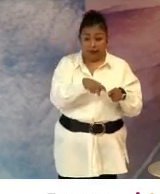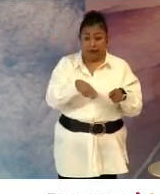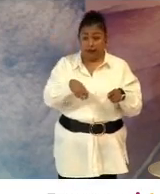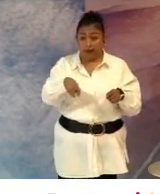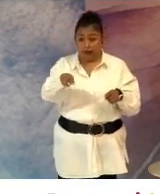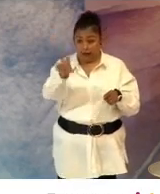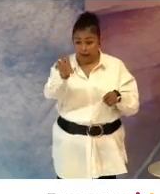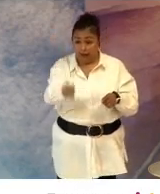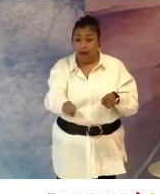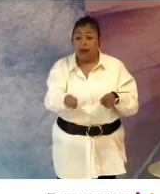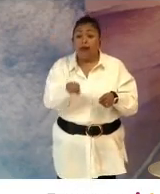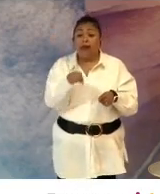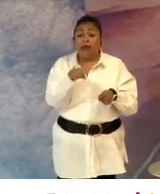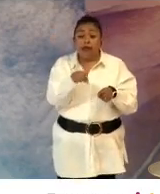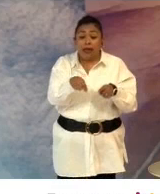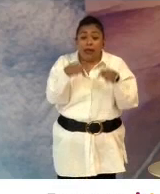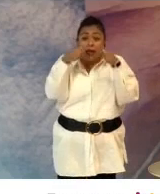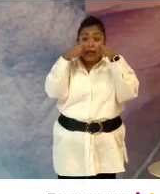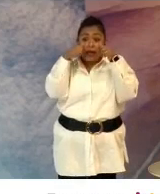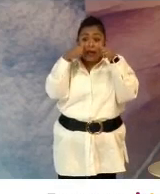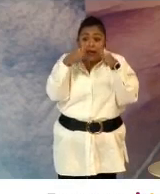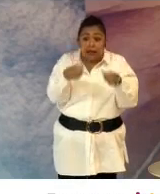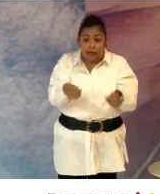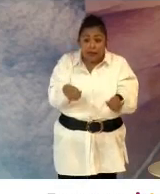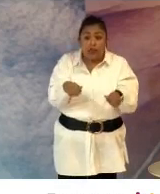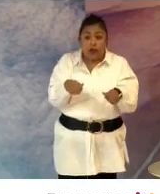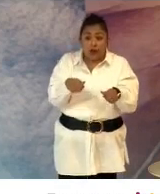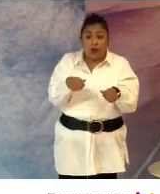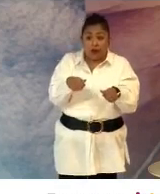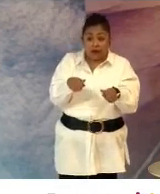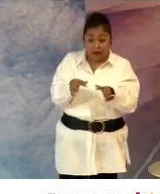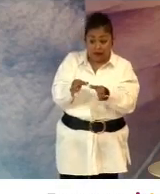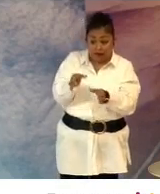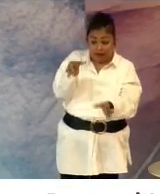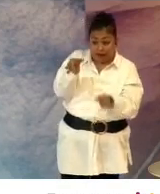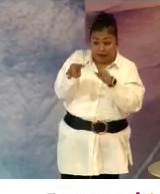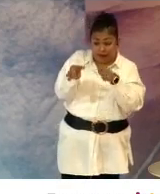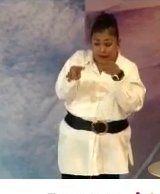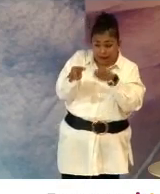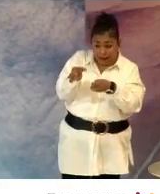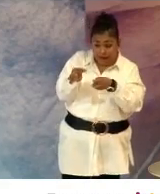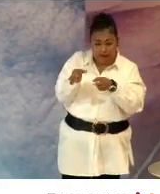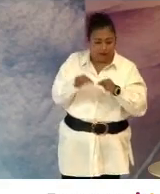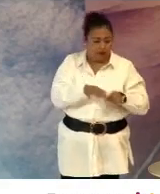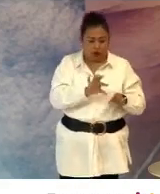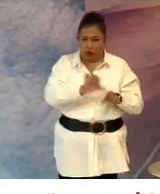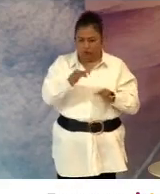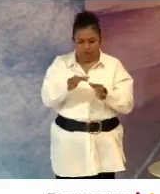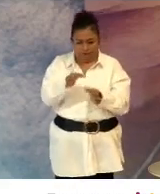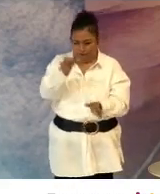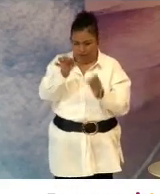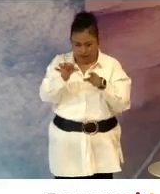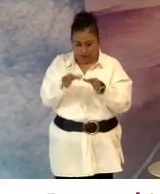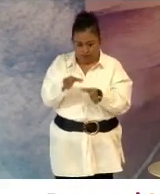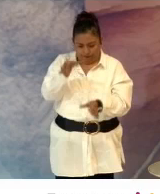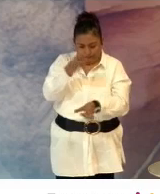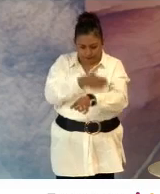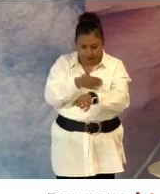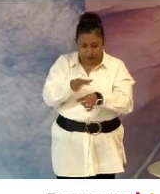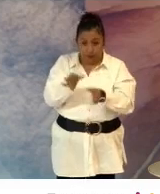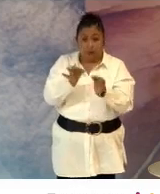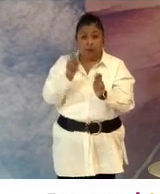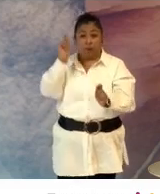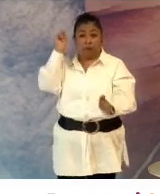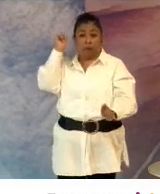palito porque su atención está enfocada allí. Si tomas el mismo palito y